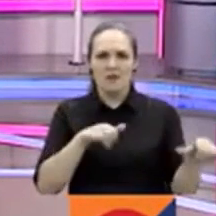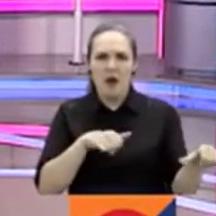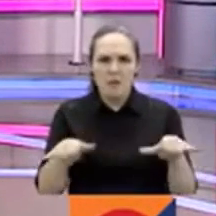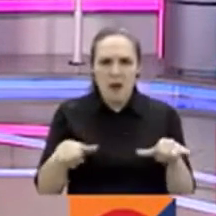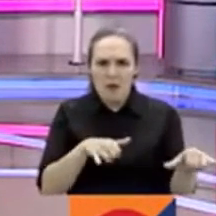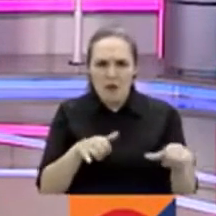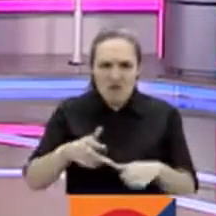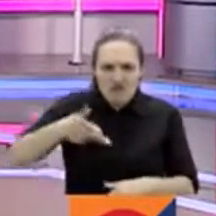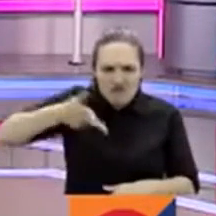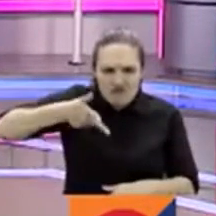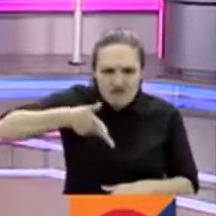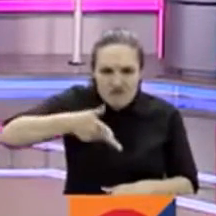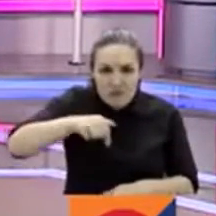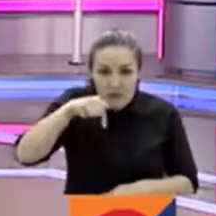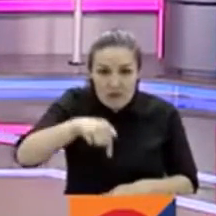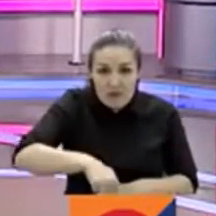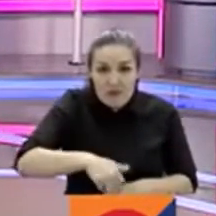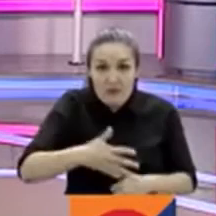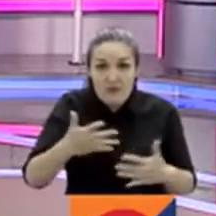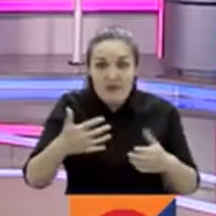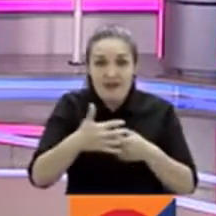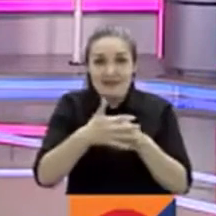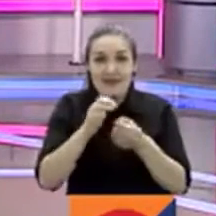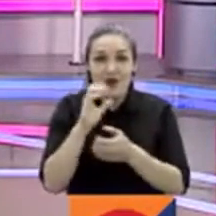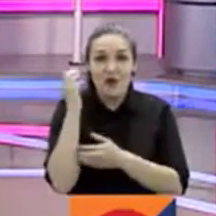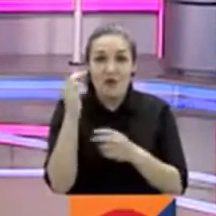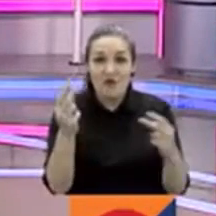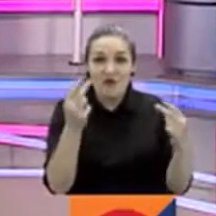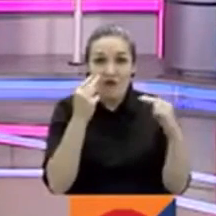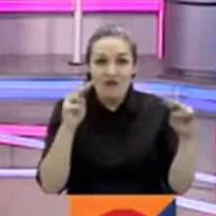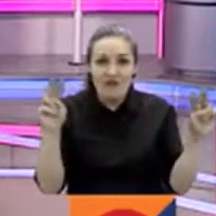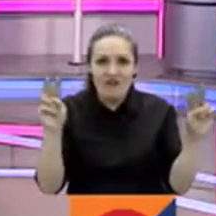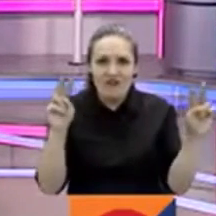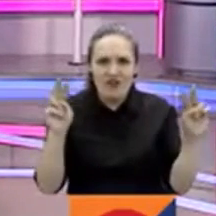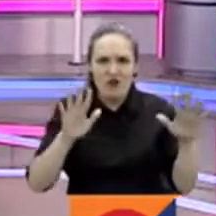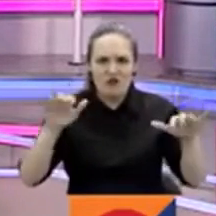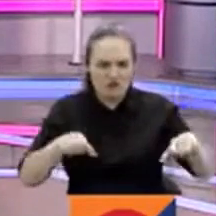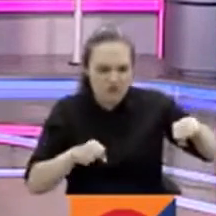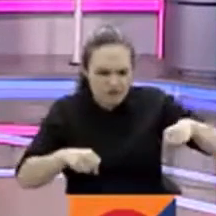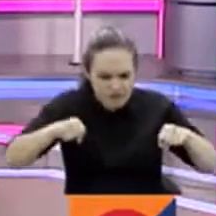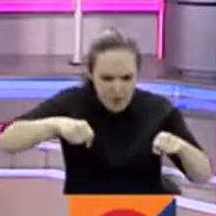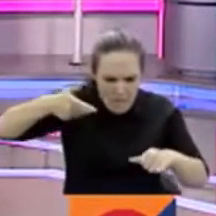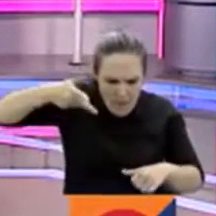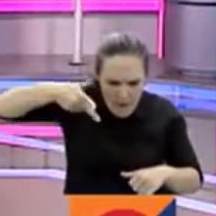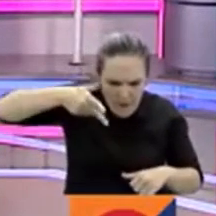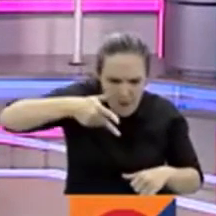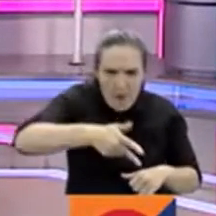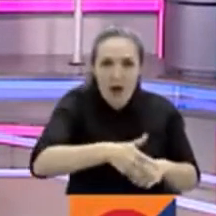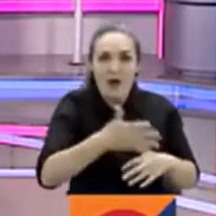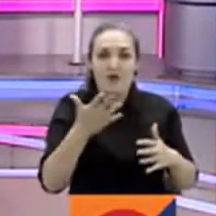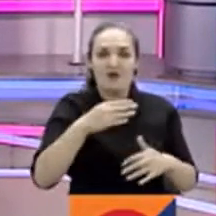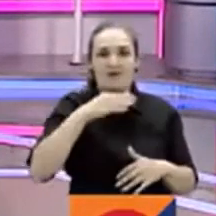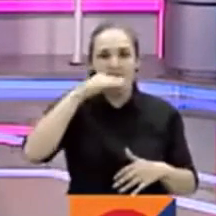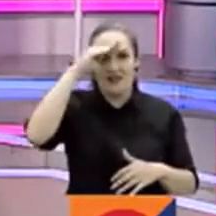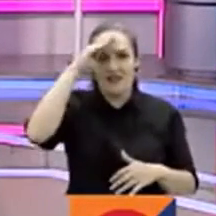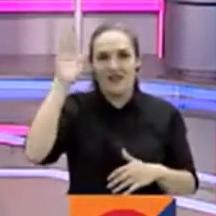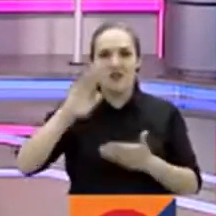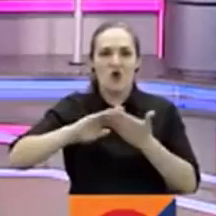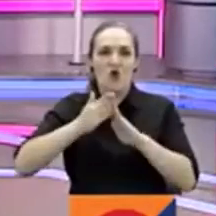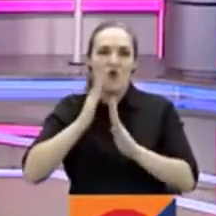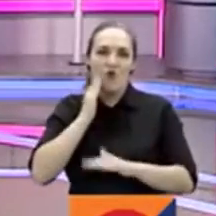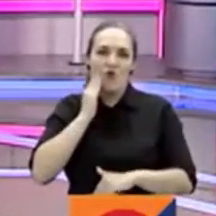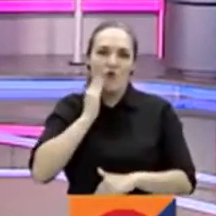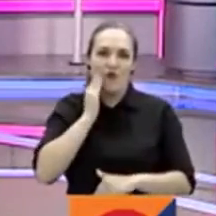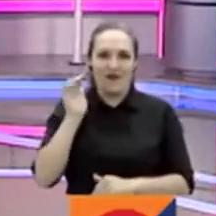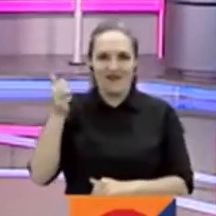extremo, porque hoy aquí en nuestra casa en Señal Colombia vivimos el Red Bull Medellín Cerro Abajo, que se llevó a cabo en la Comuna 13 de